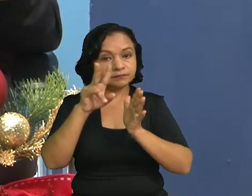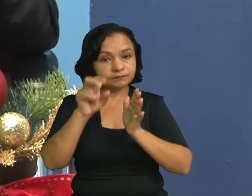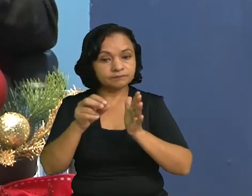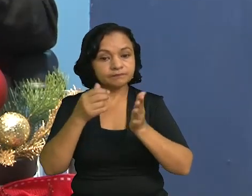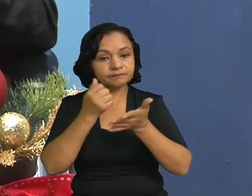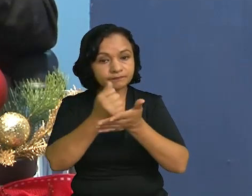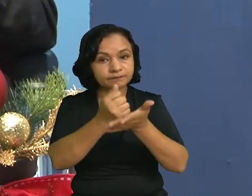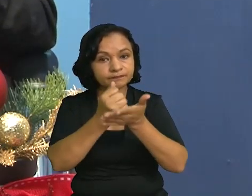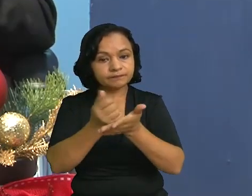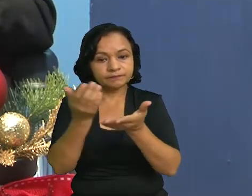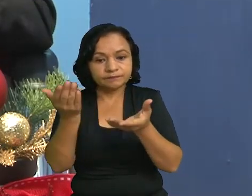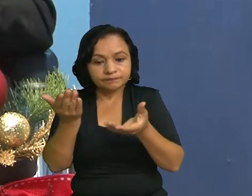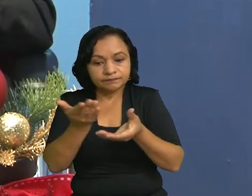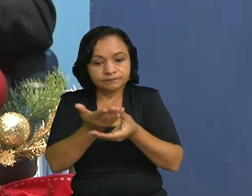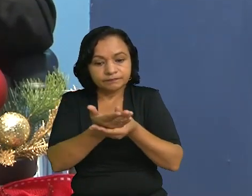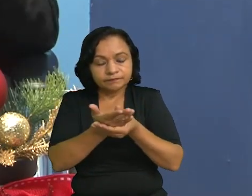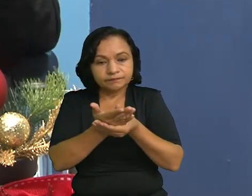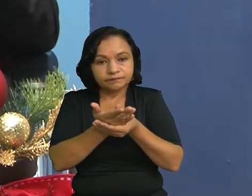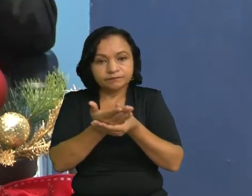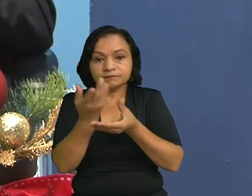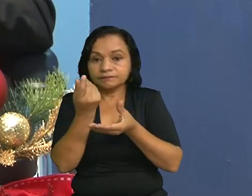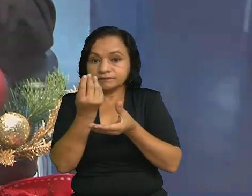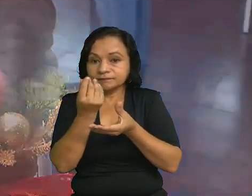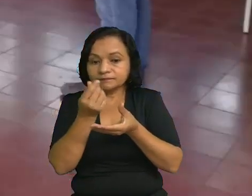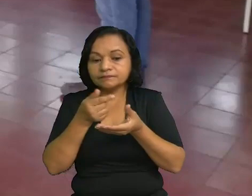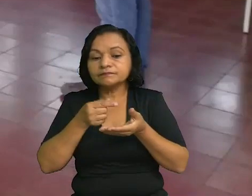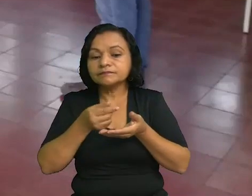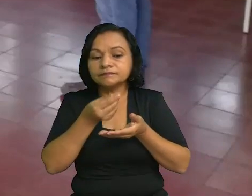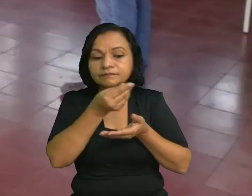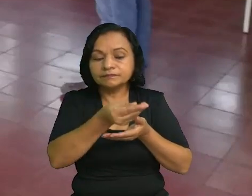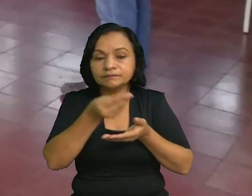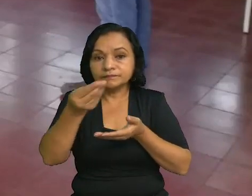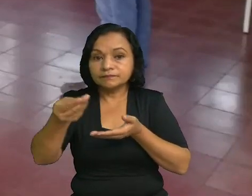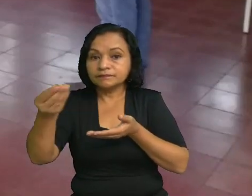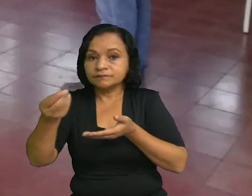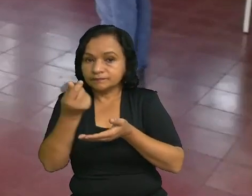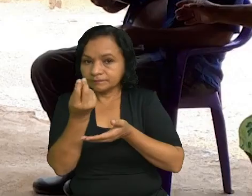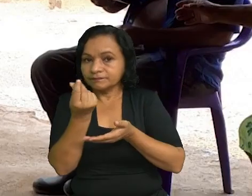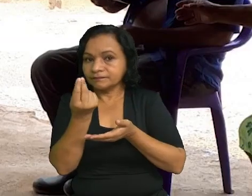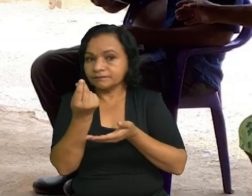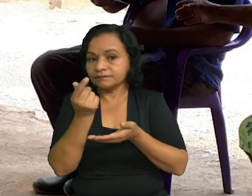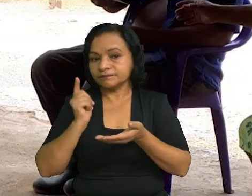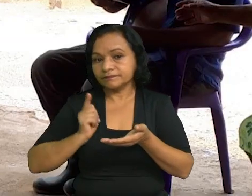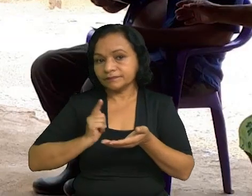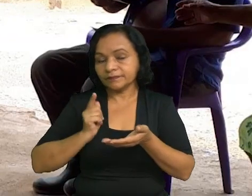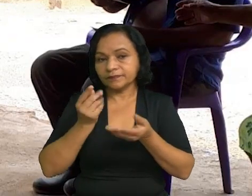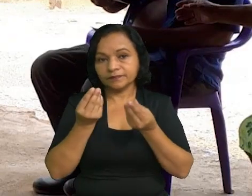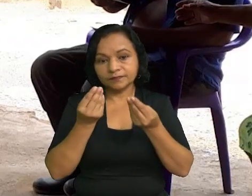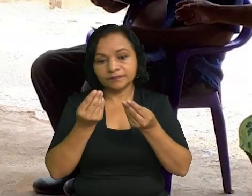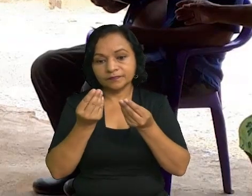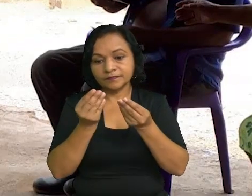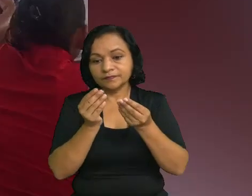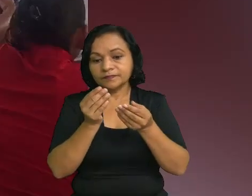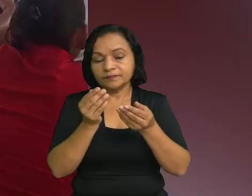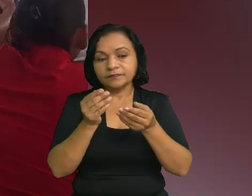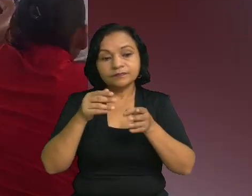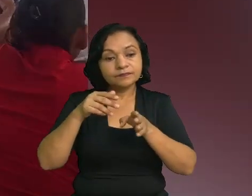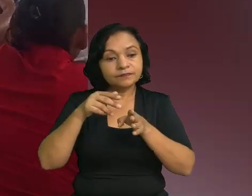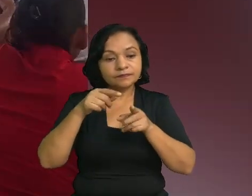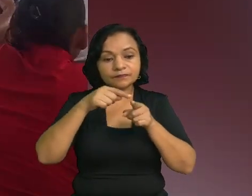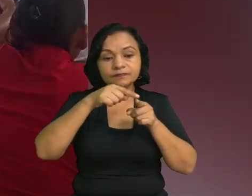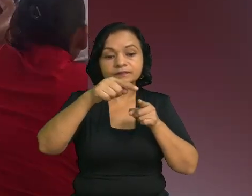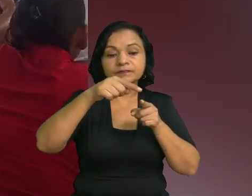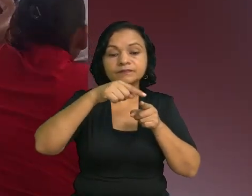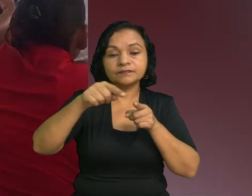una cartera para la gestión de los recursos nosotros tenemos una brecha y la hemos dicho es bastante alta en él el área rural estamos